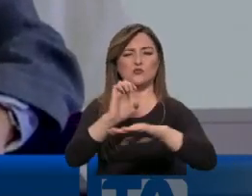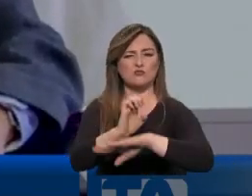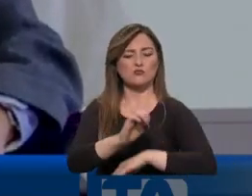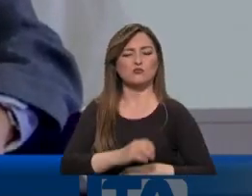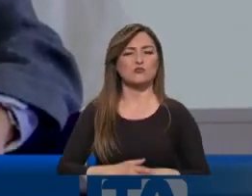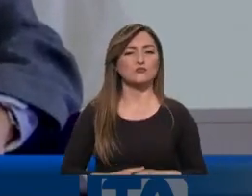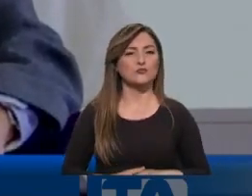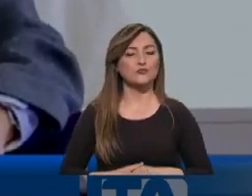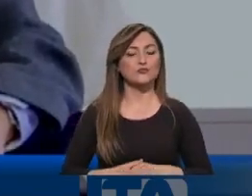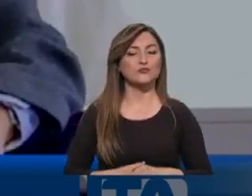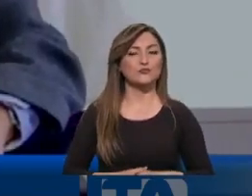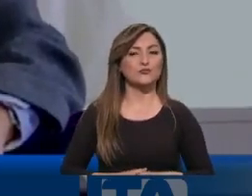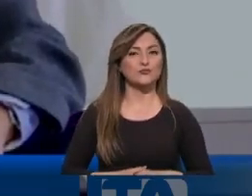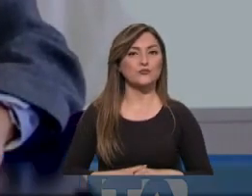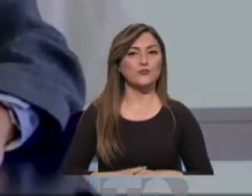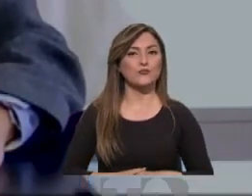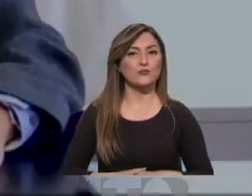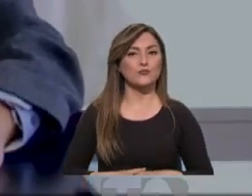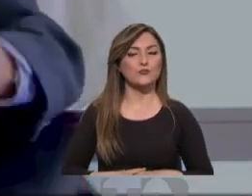bien.